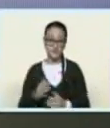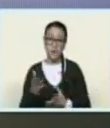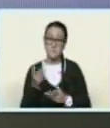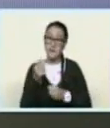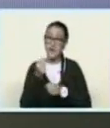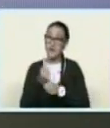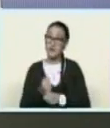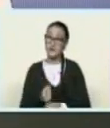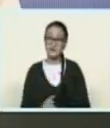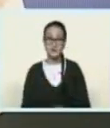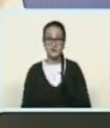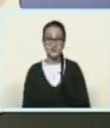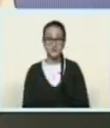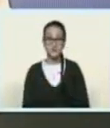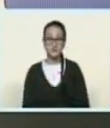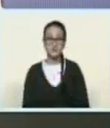¿verdad?